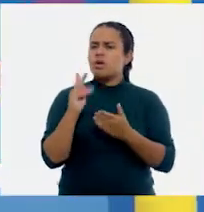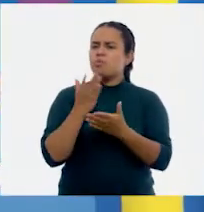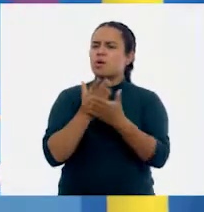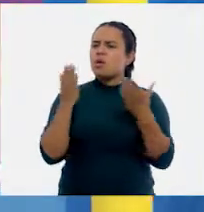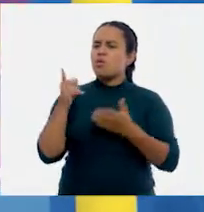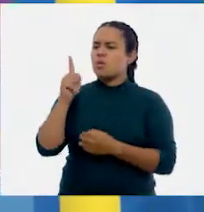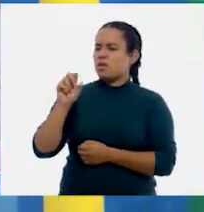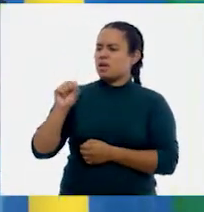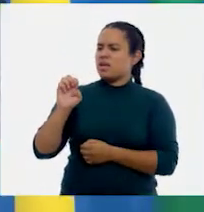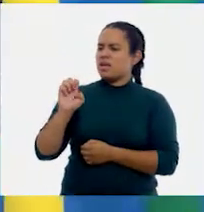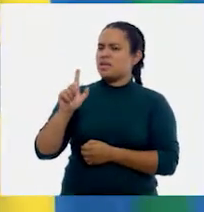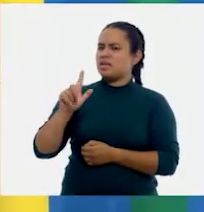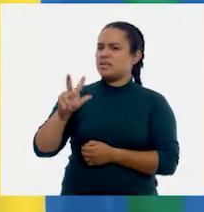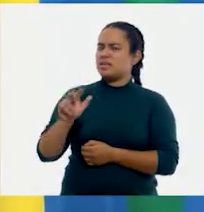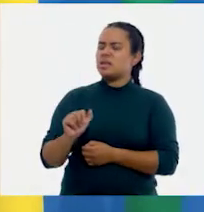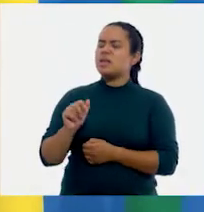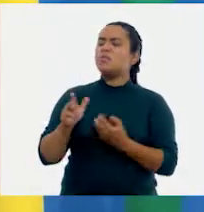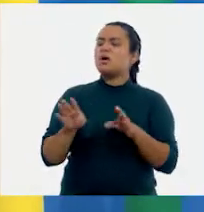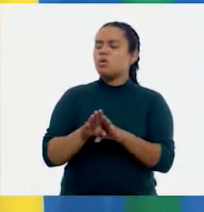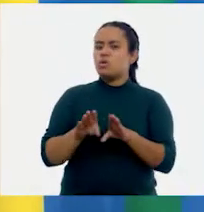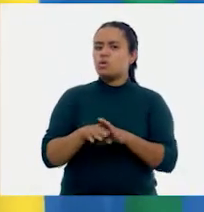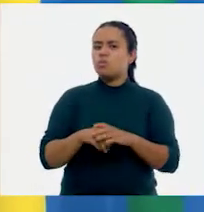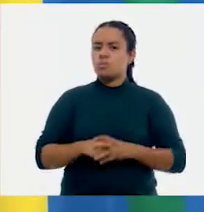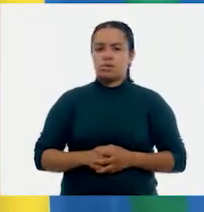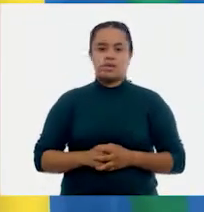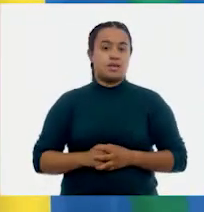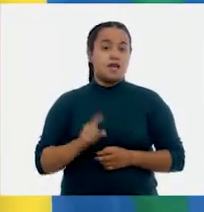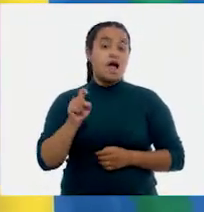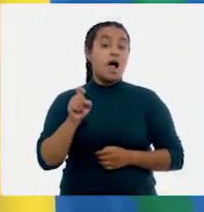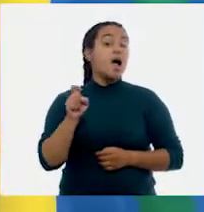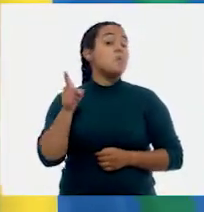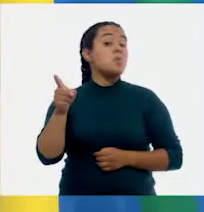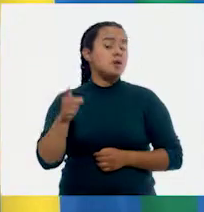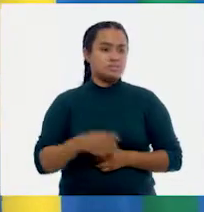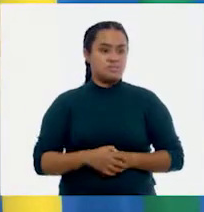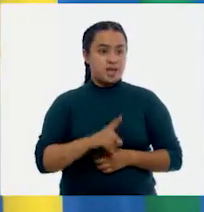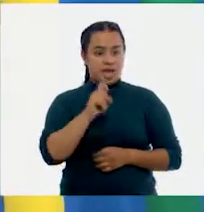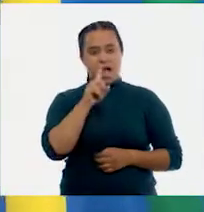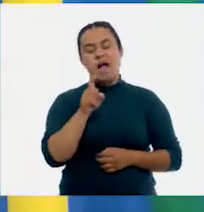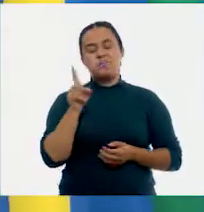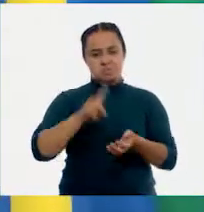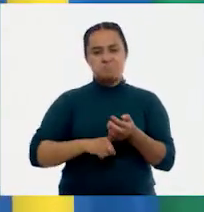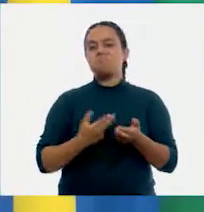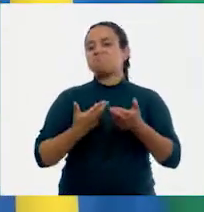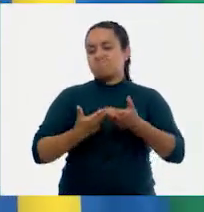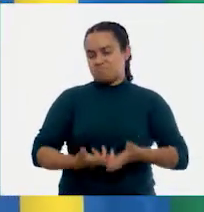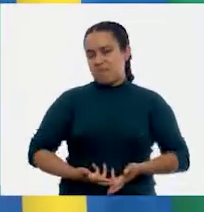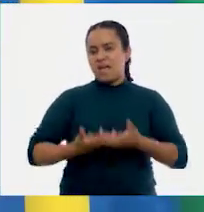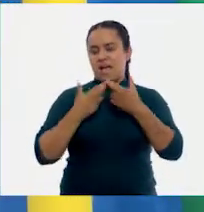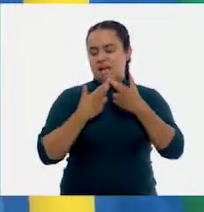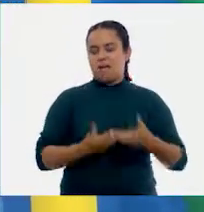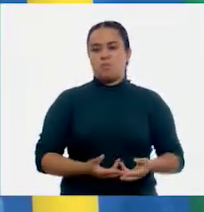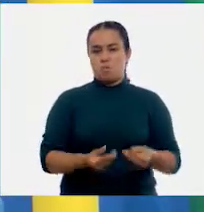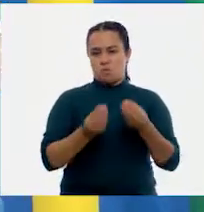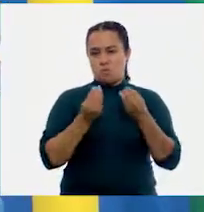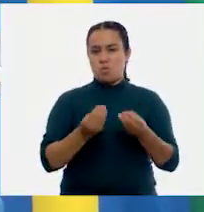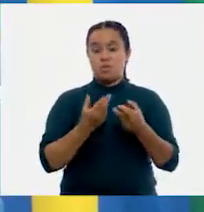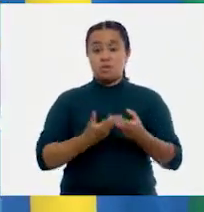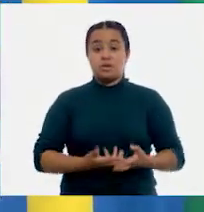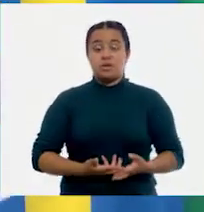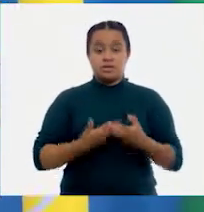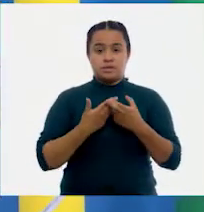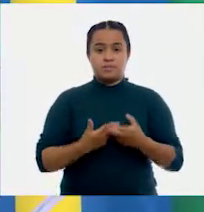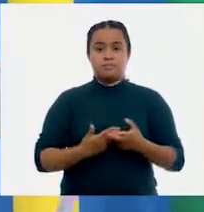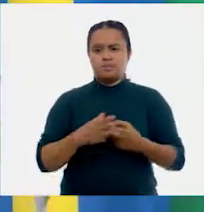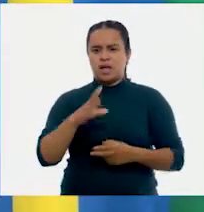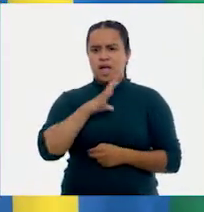agua? Pues entonces creo que ahí sería abundante. El agua es abundante. Habría mucha agua. Tiene